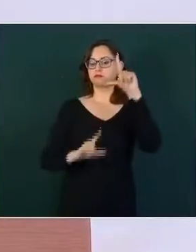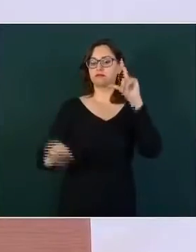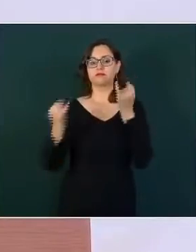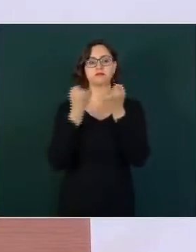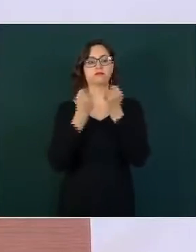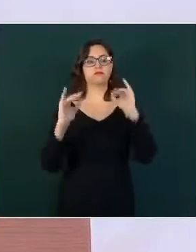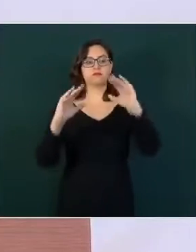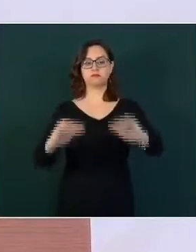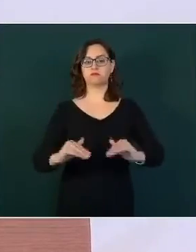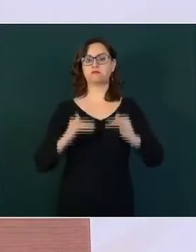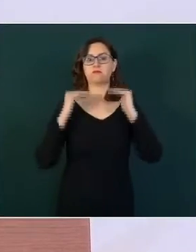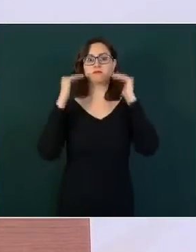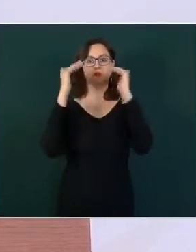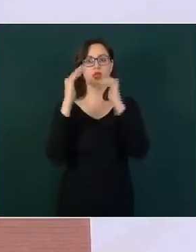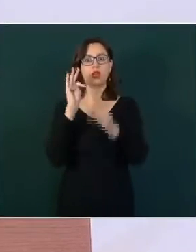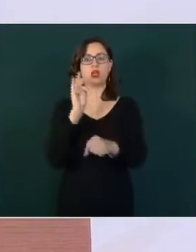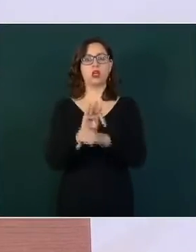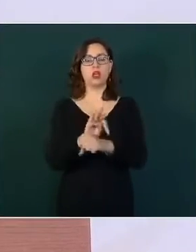se protege